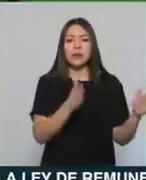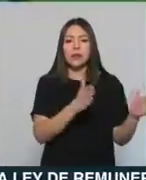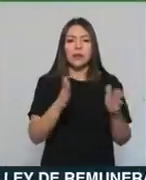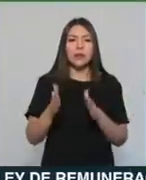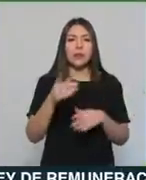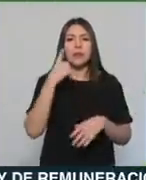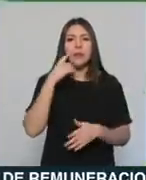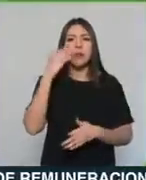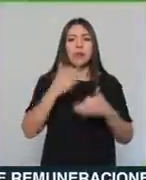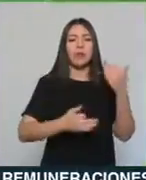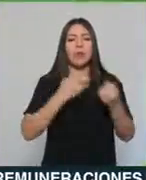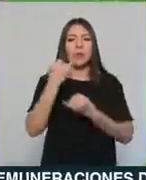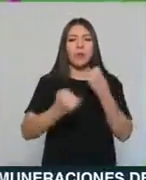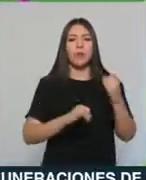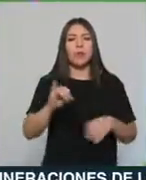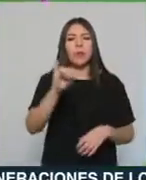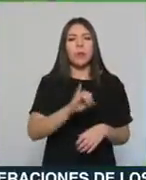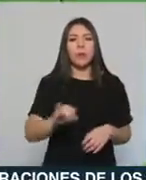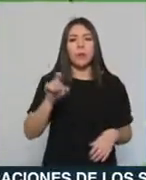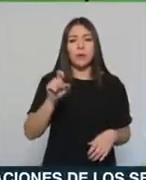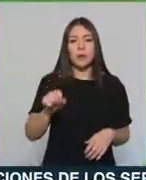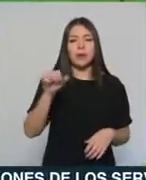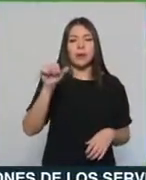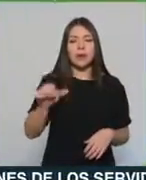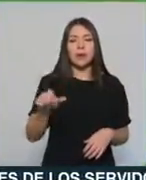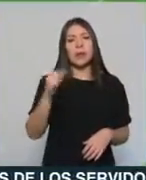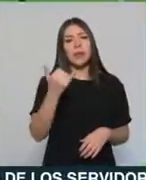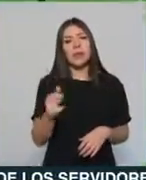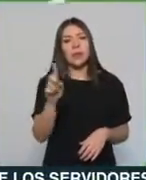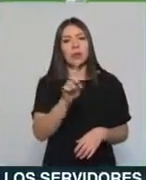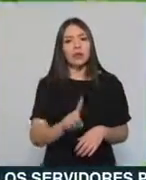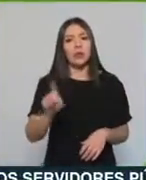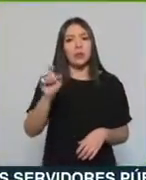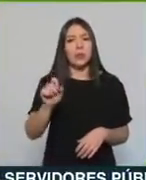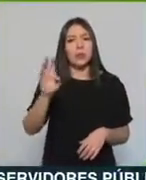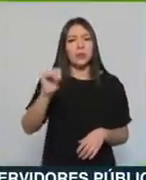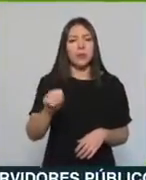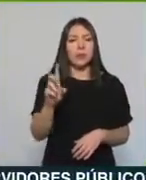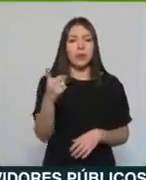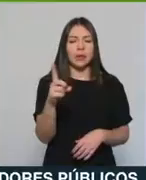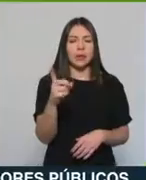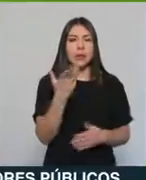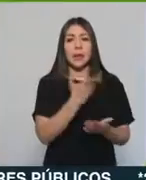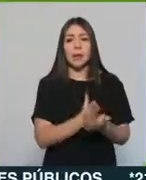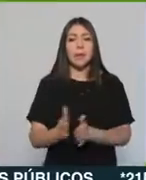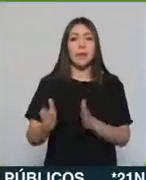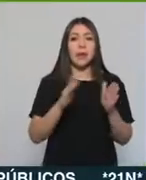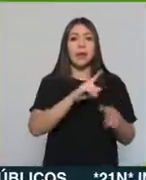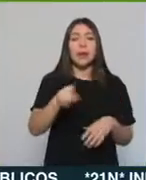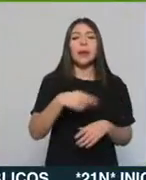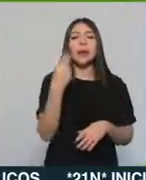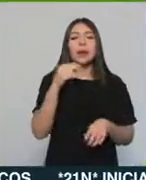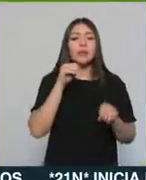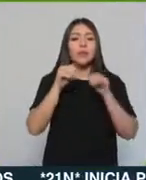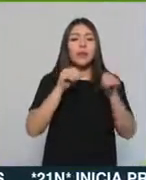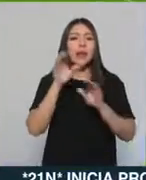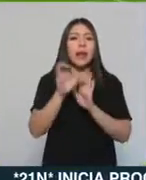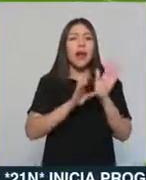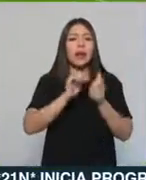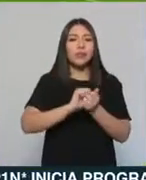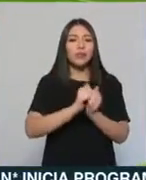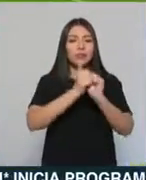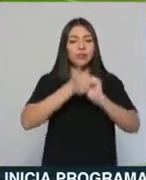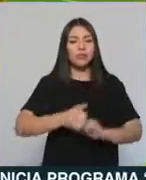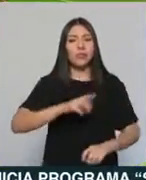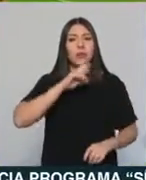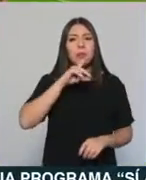la final se jugará el jueves 26 y domingo 29 de diciembre. Por su parte, para mejorar el calendario y reducir la carga de